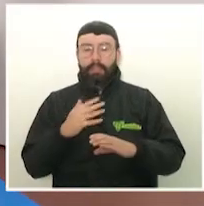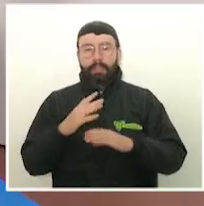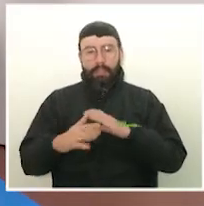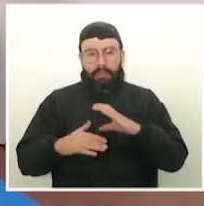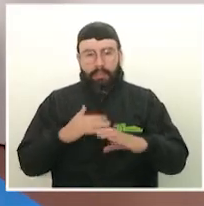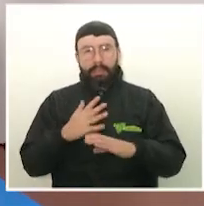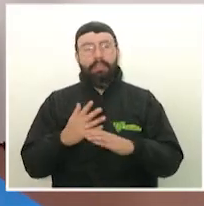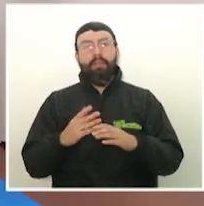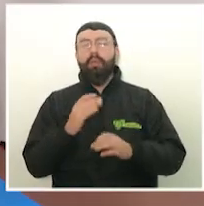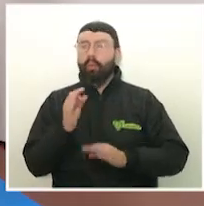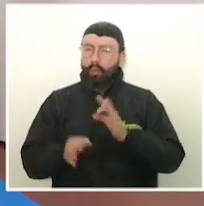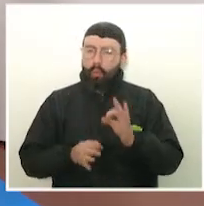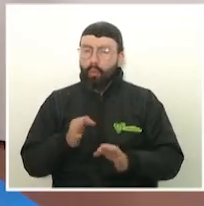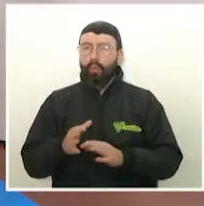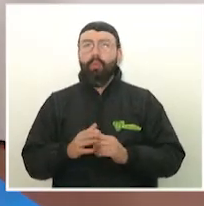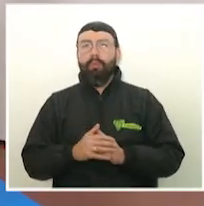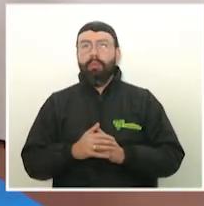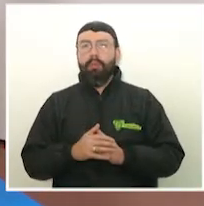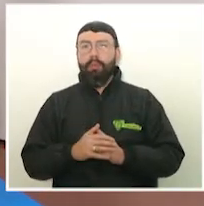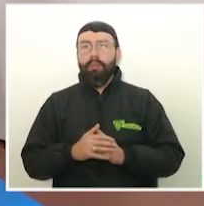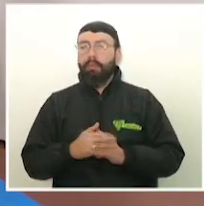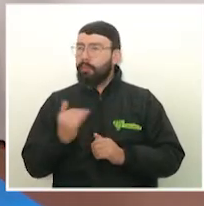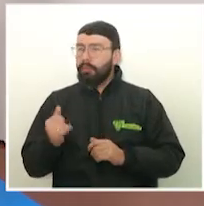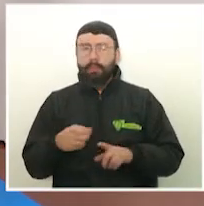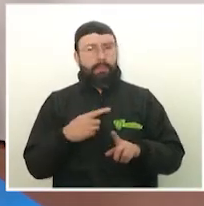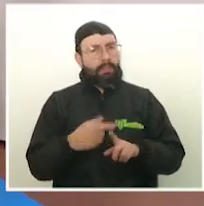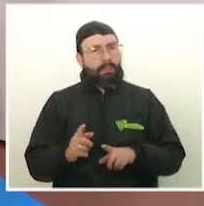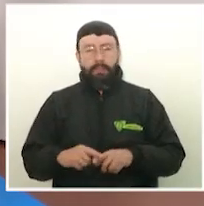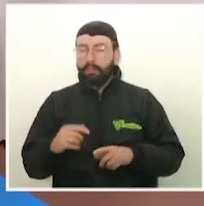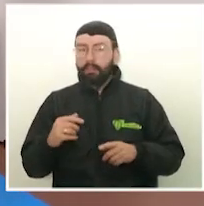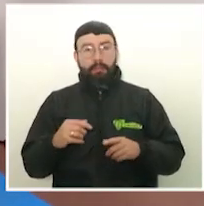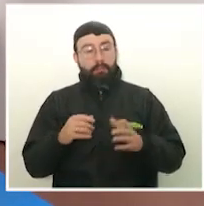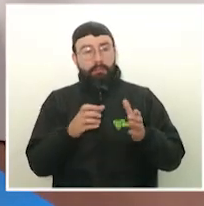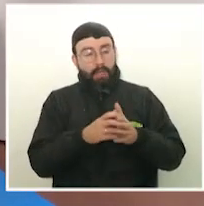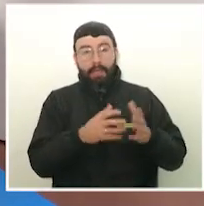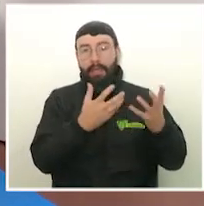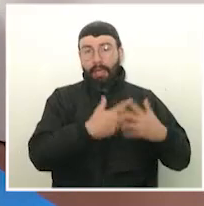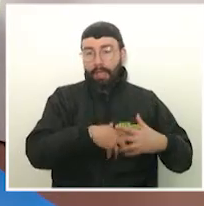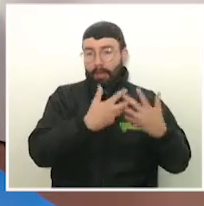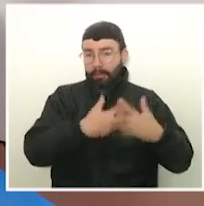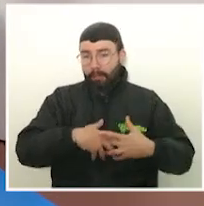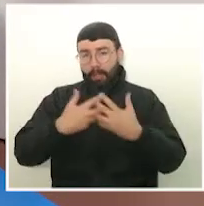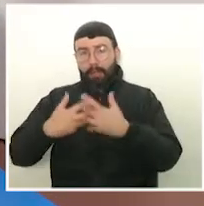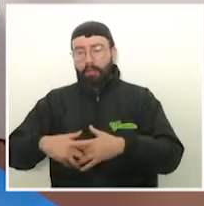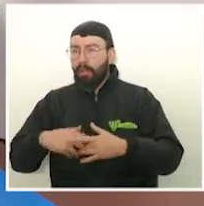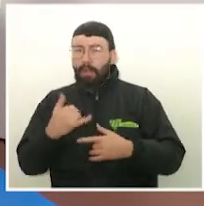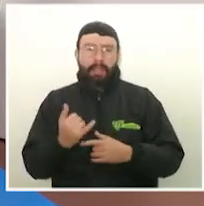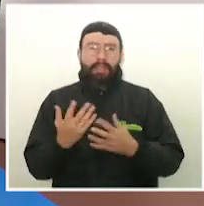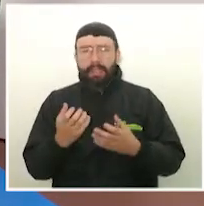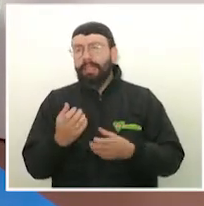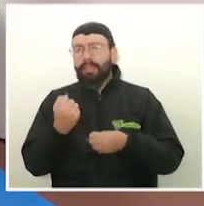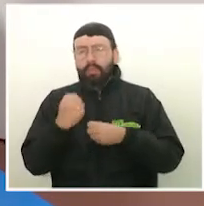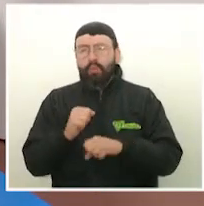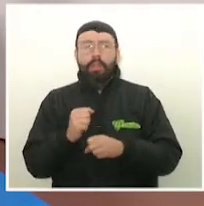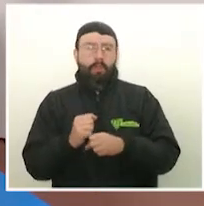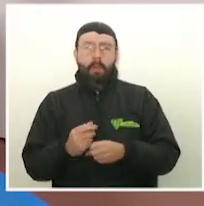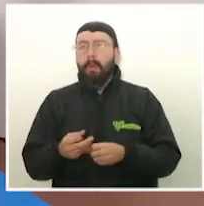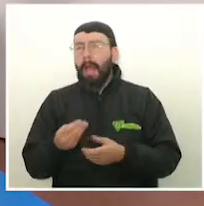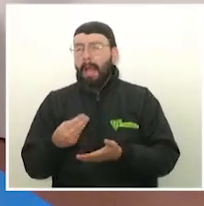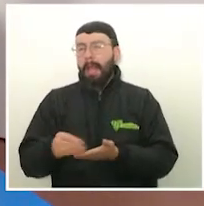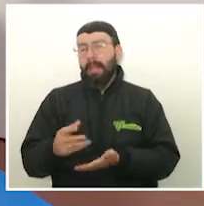cuidar. Y tantos empresarios bregándose a ganarse un pesito más para ser los más ricos del